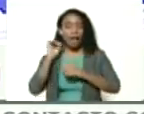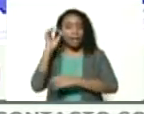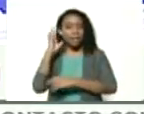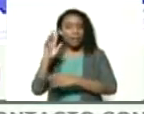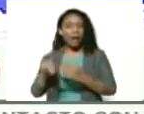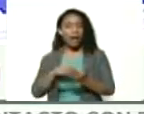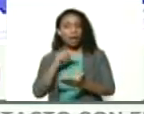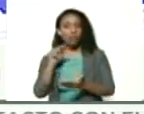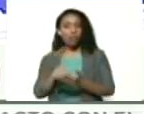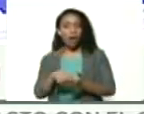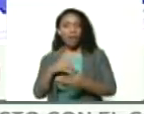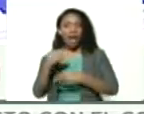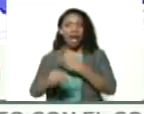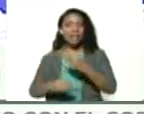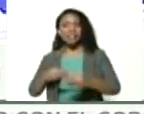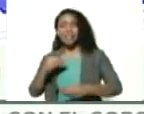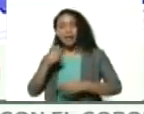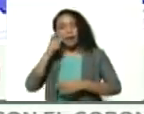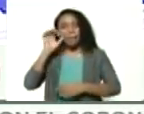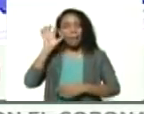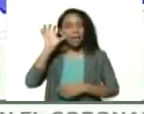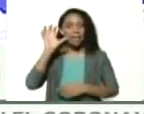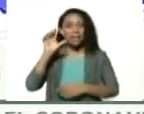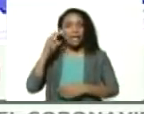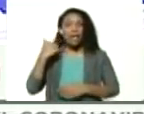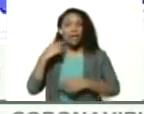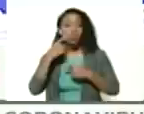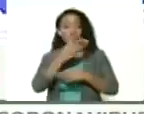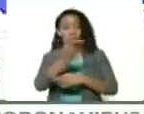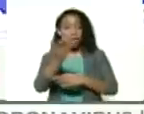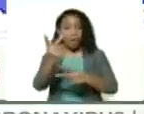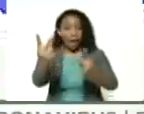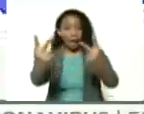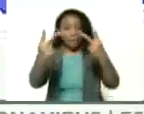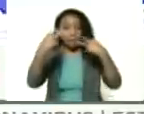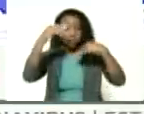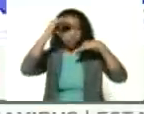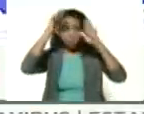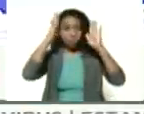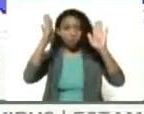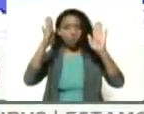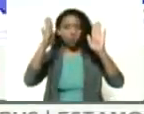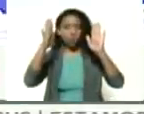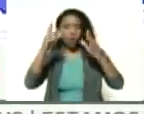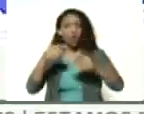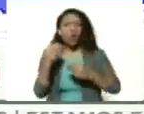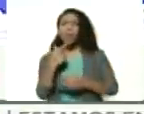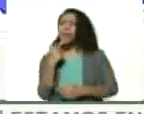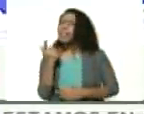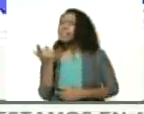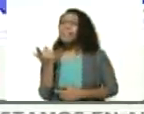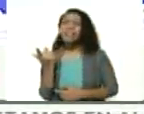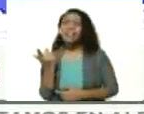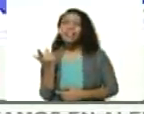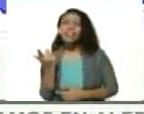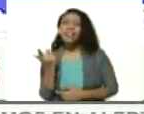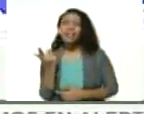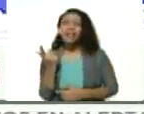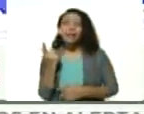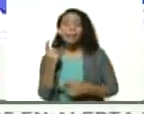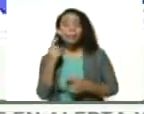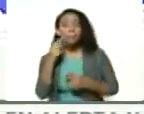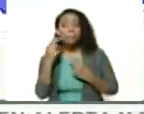Nacional va a tomar por el país. Estemos pendientes. ¿Ah? ¿Cómo es que se dice? Vista y pendiente.